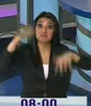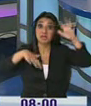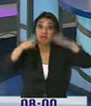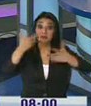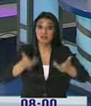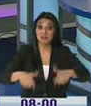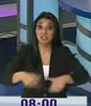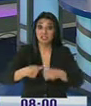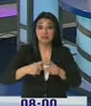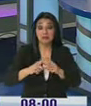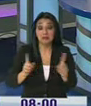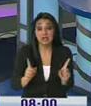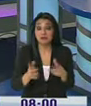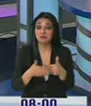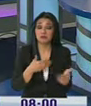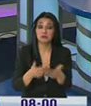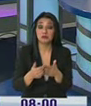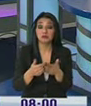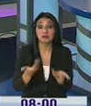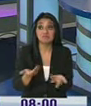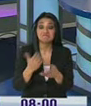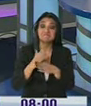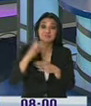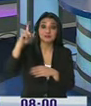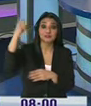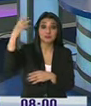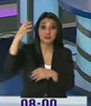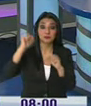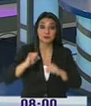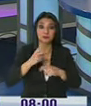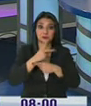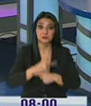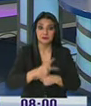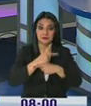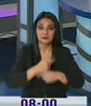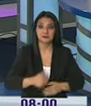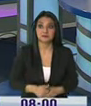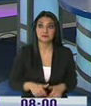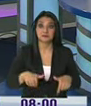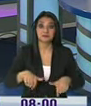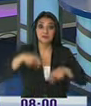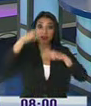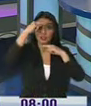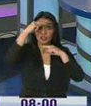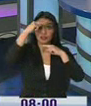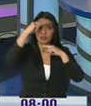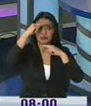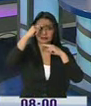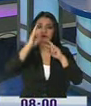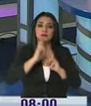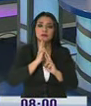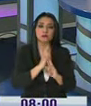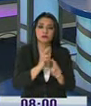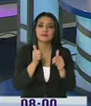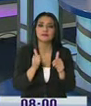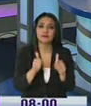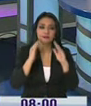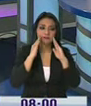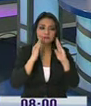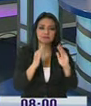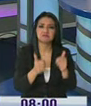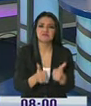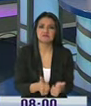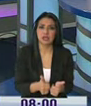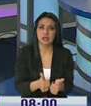bueno, a ponerle muy buena cara también al sol. Y como siempre decimos, recuerde que este noticiero es un noticiero de resultados, un noticiero que trabaja